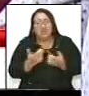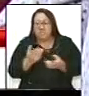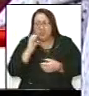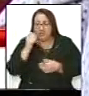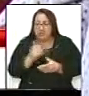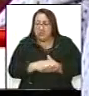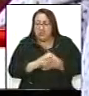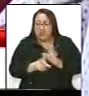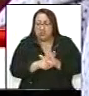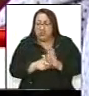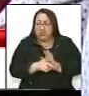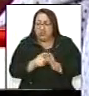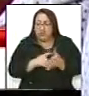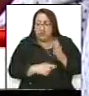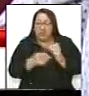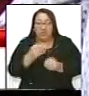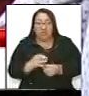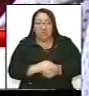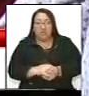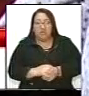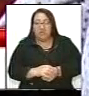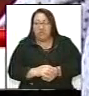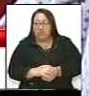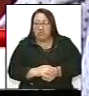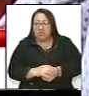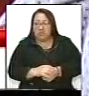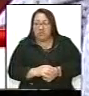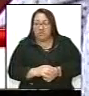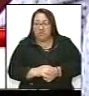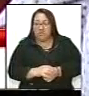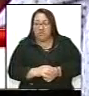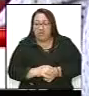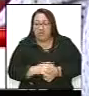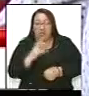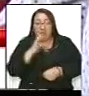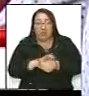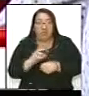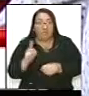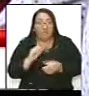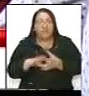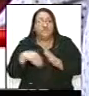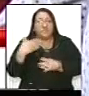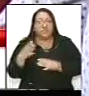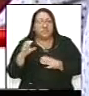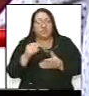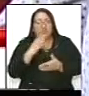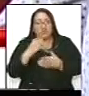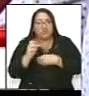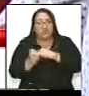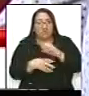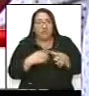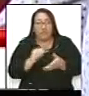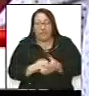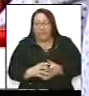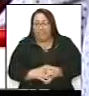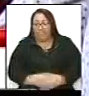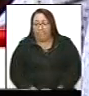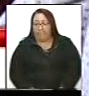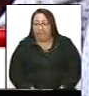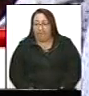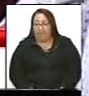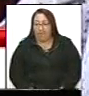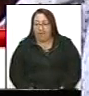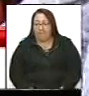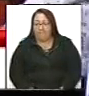crear leyes que realmente cumplan su beneficio y que no estén después ocasionando un desorden aún más fuerte.